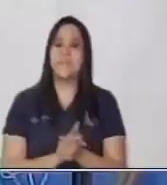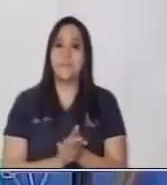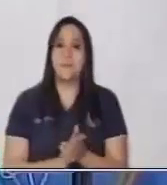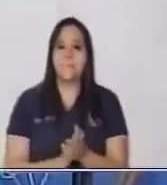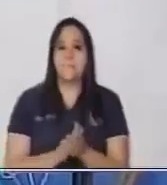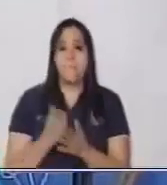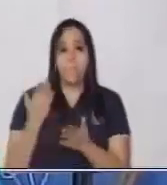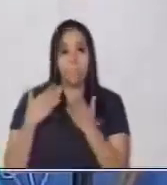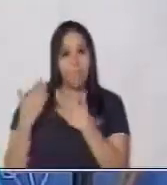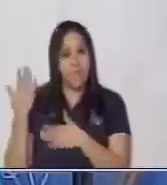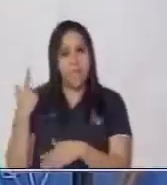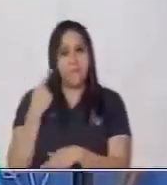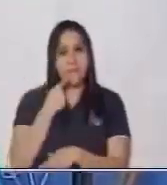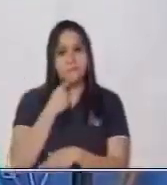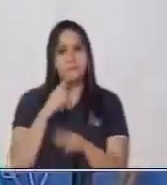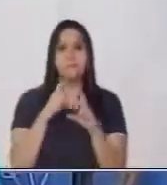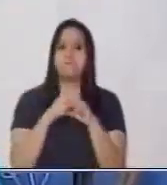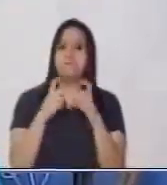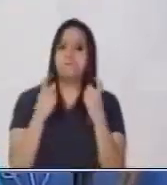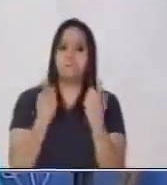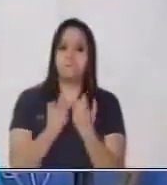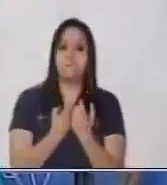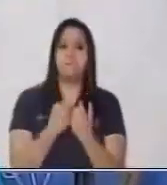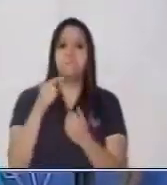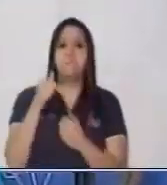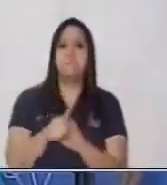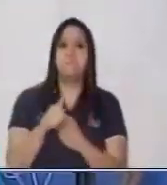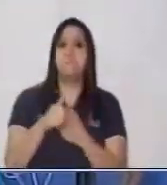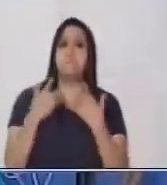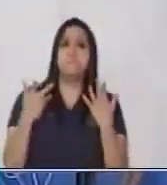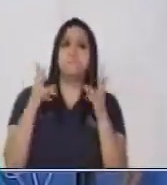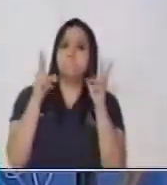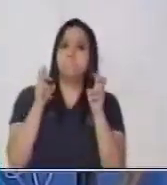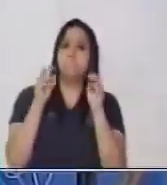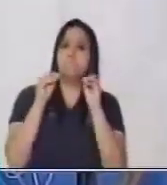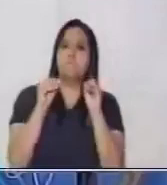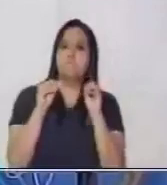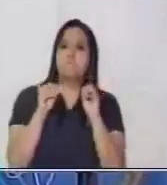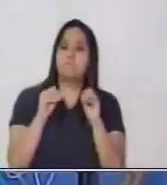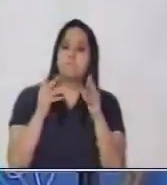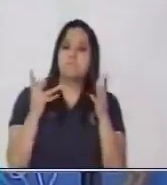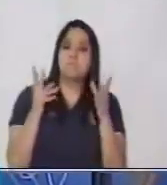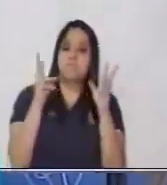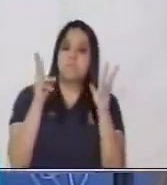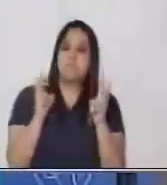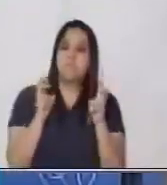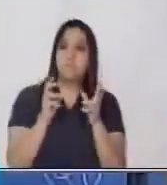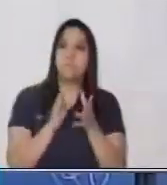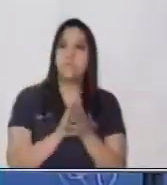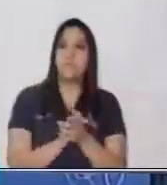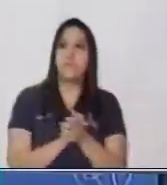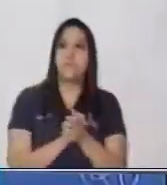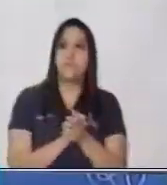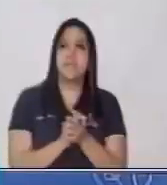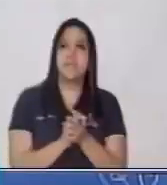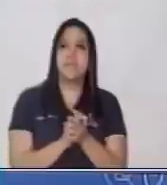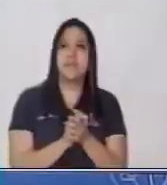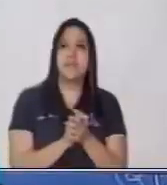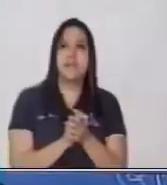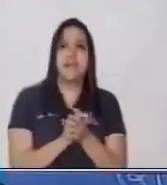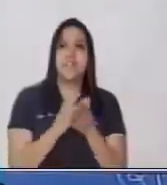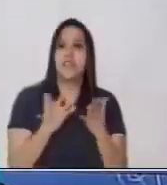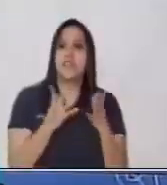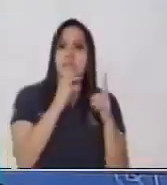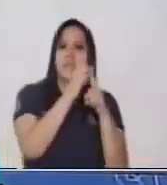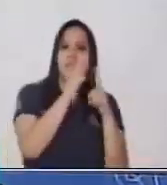Como les había dicho anteriormente, vamos a hablar un tema o abarcar un tema en esta clase es sobre